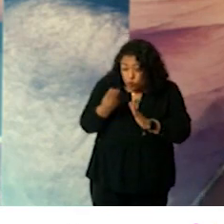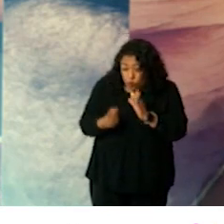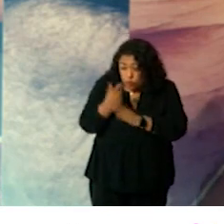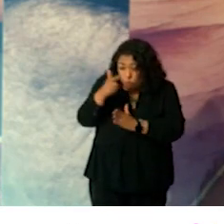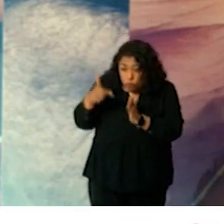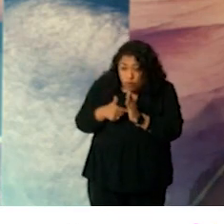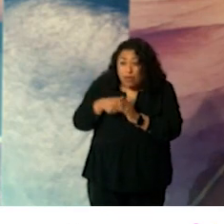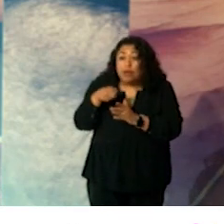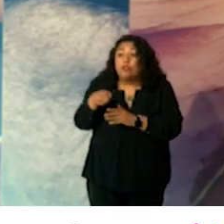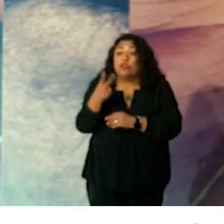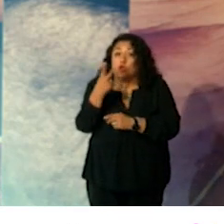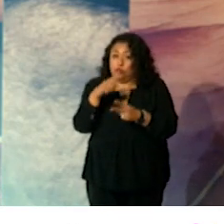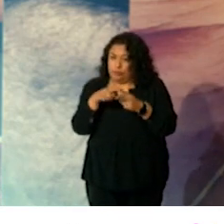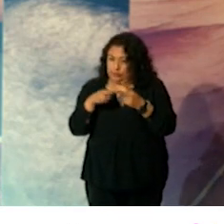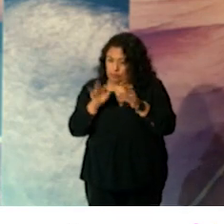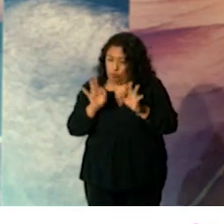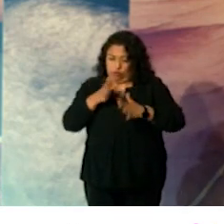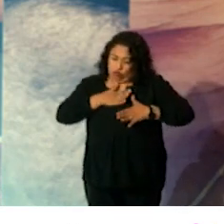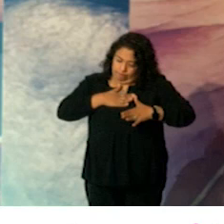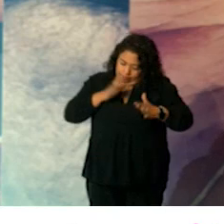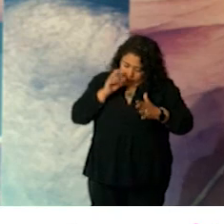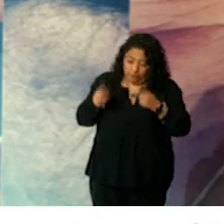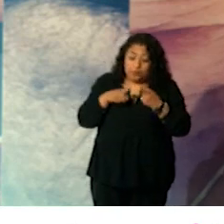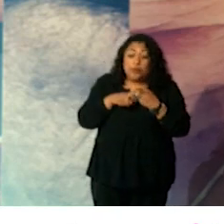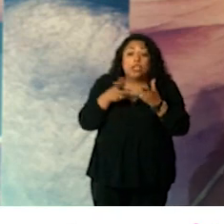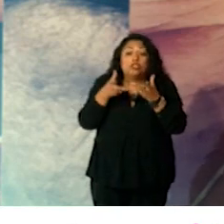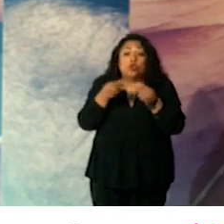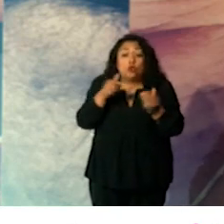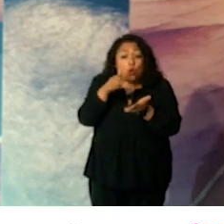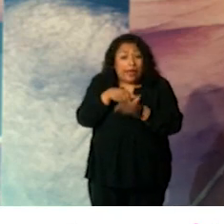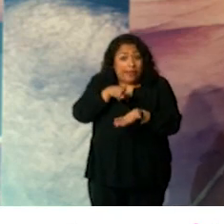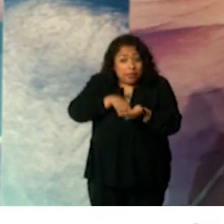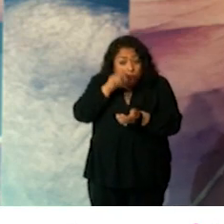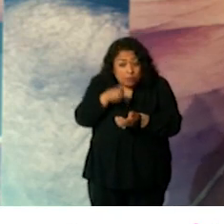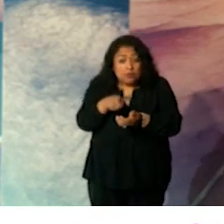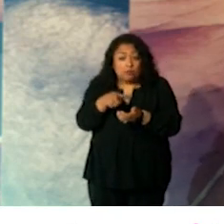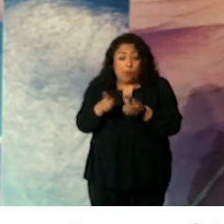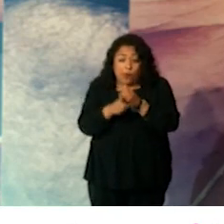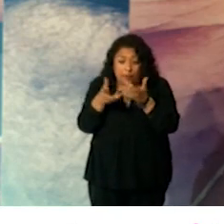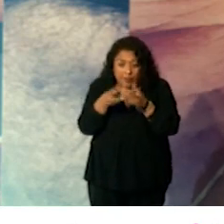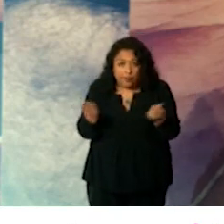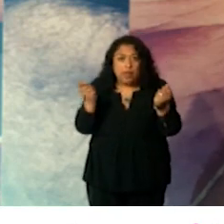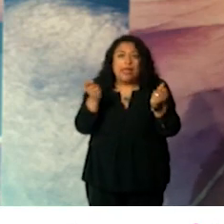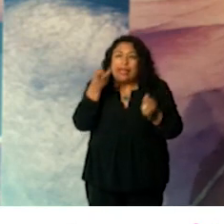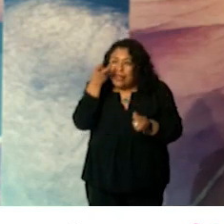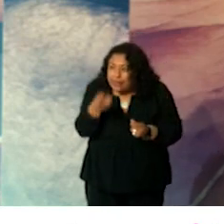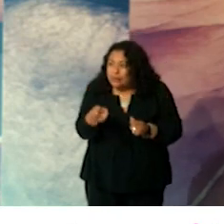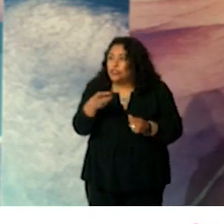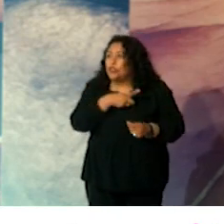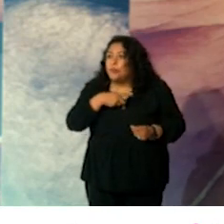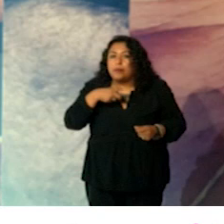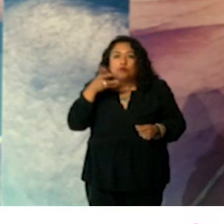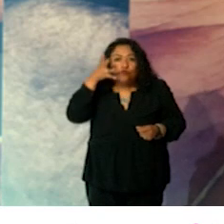lugar está basada en dos cosas para mí. En una solución local, que creo que eso es lo que tenemos que imaginar